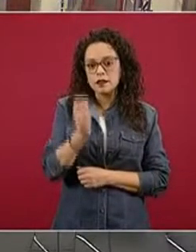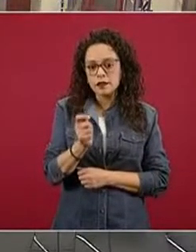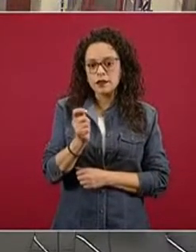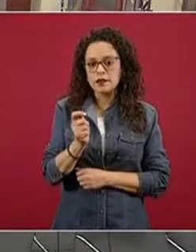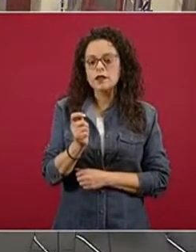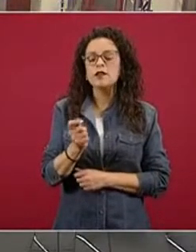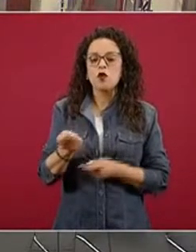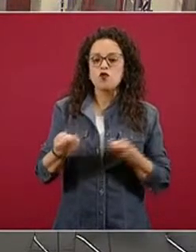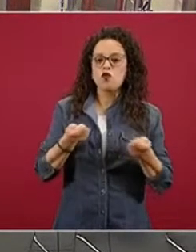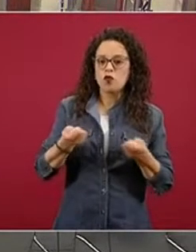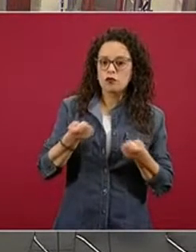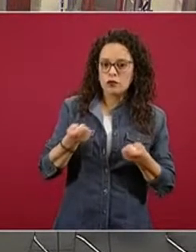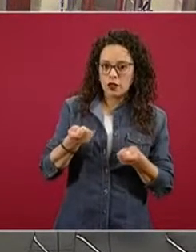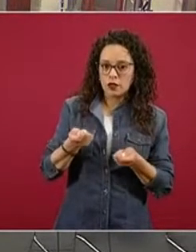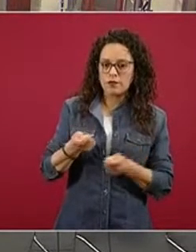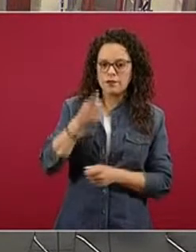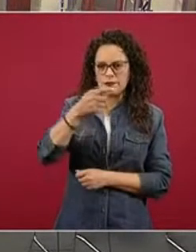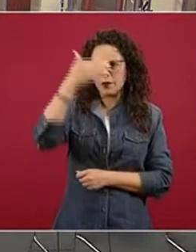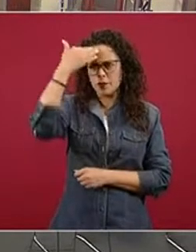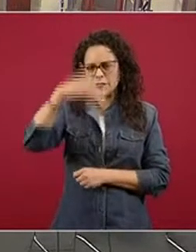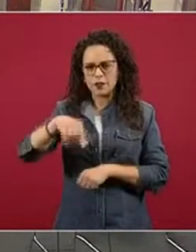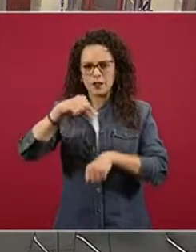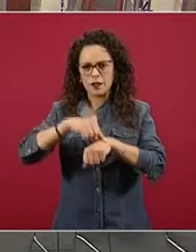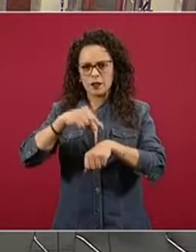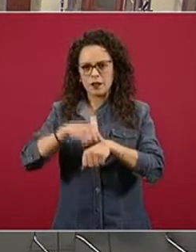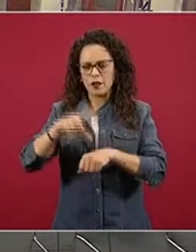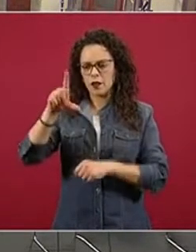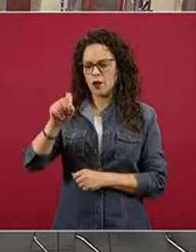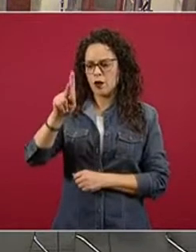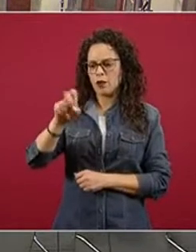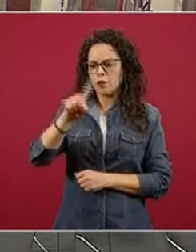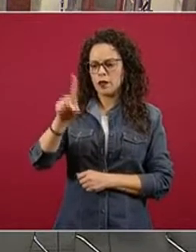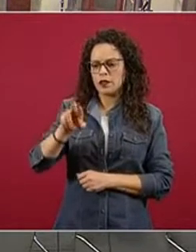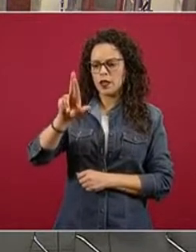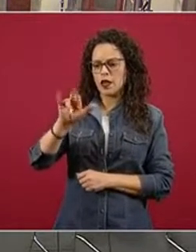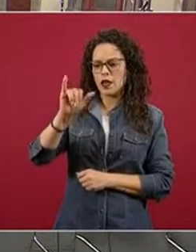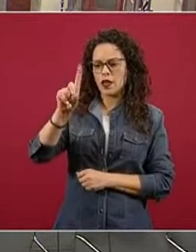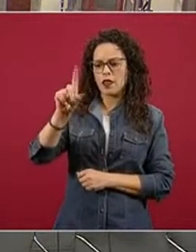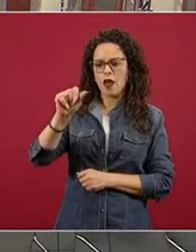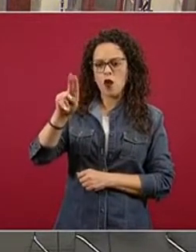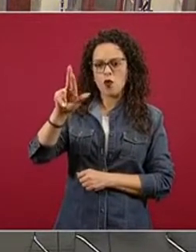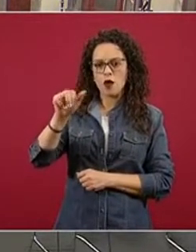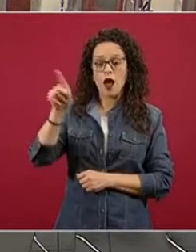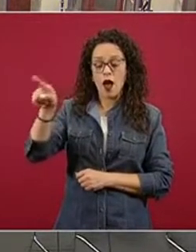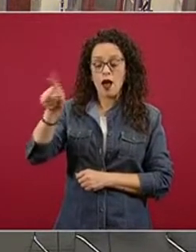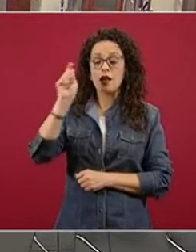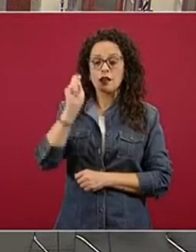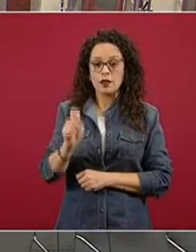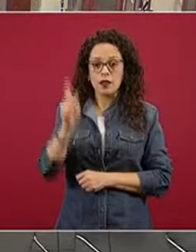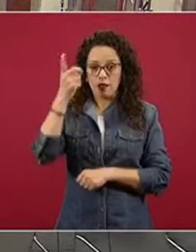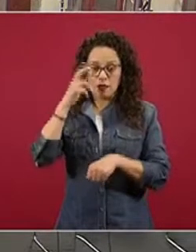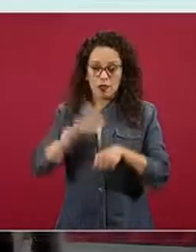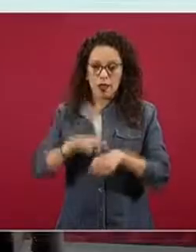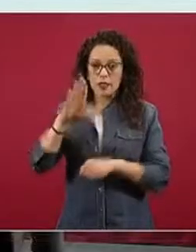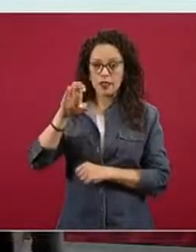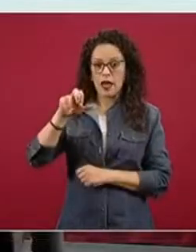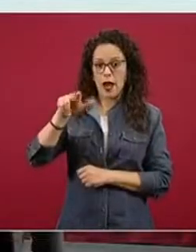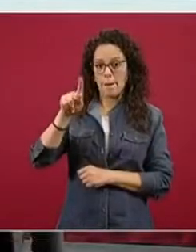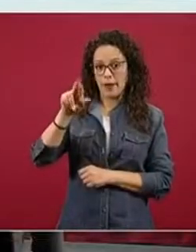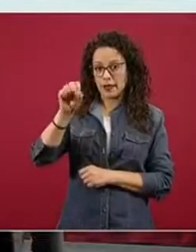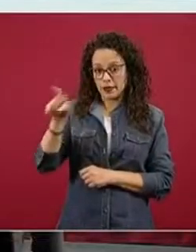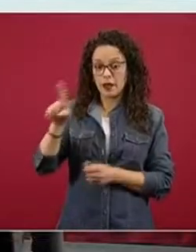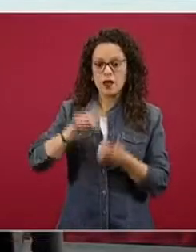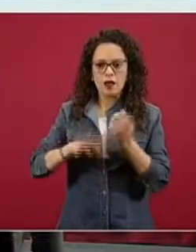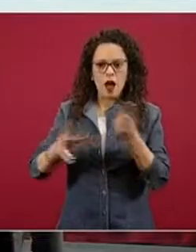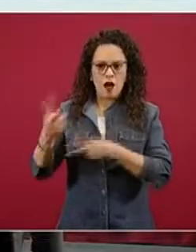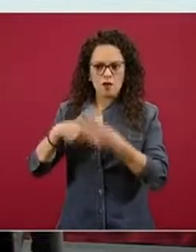el doctor Ruy López Ridaura, él es el director de Senaprece, ha estado con nosotros y con ustedes muchas veces, y